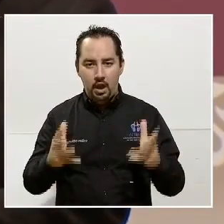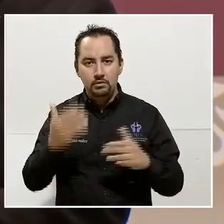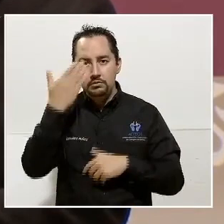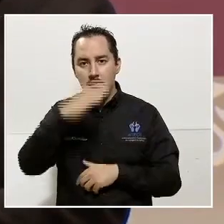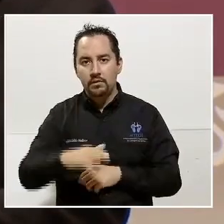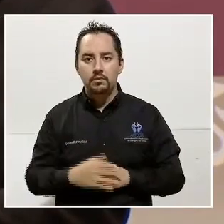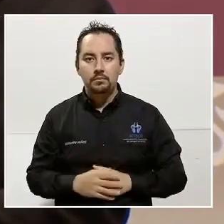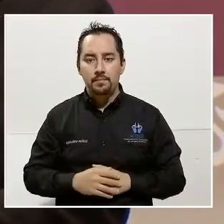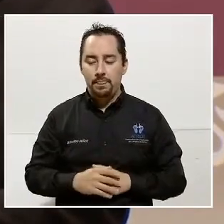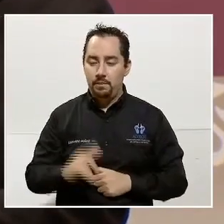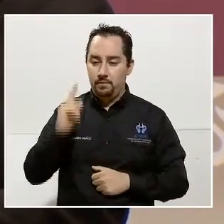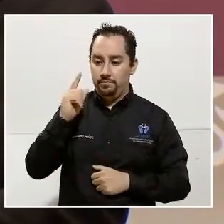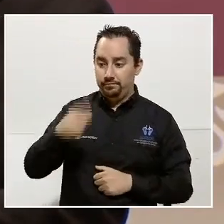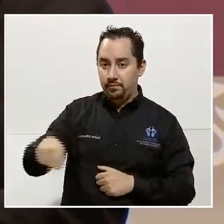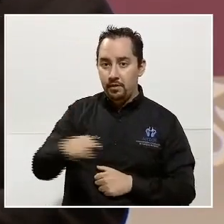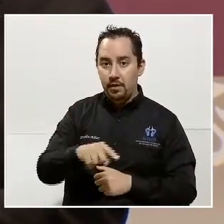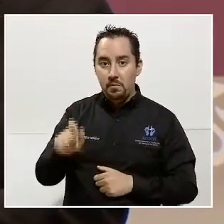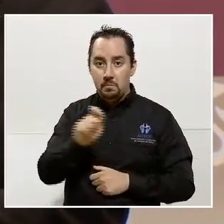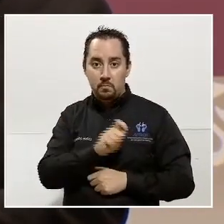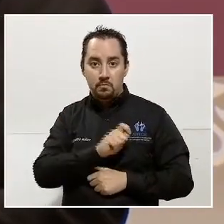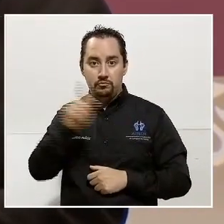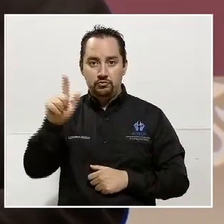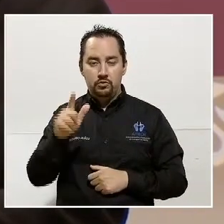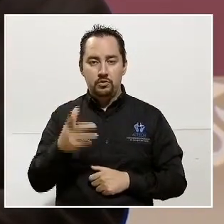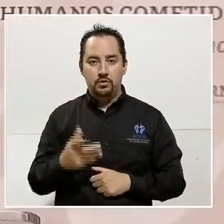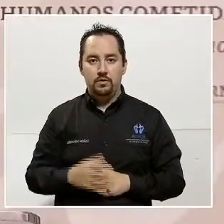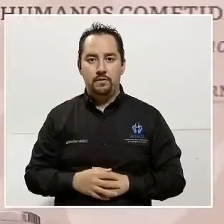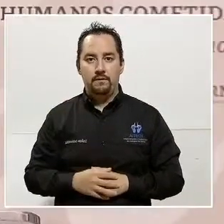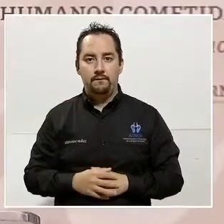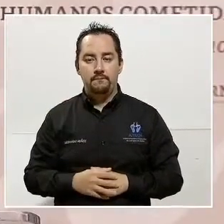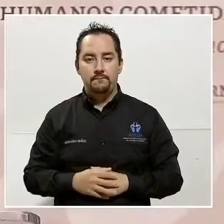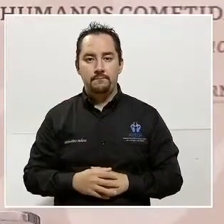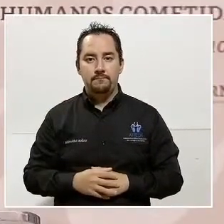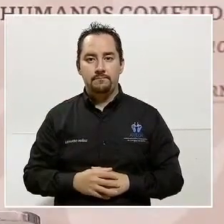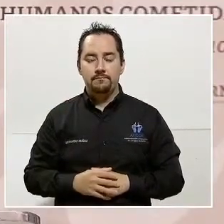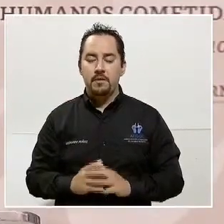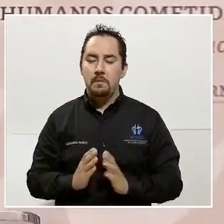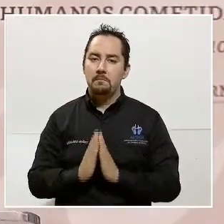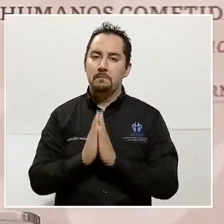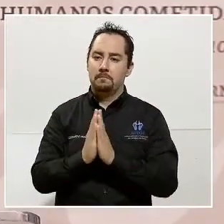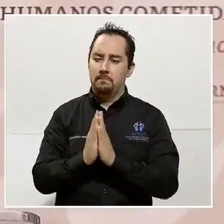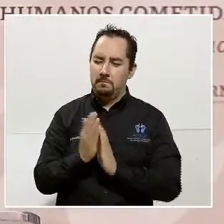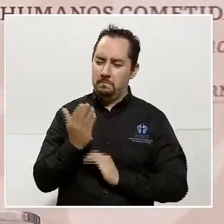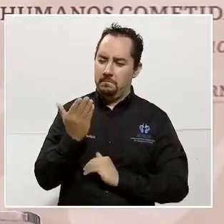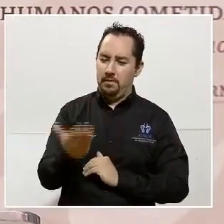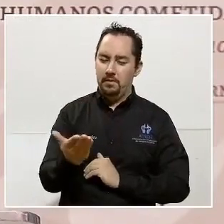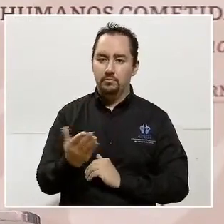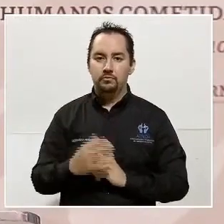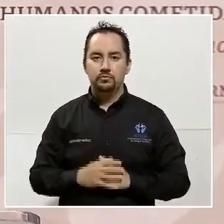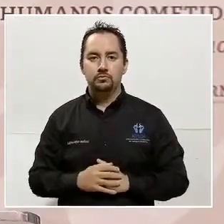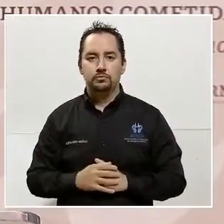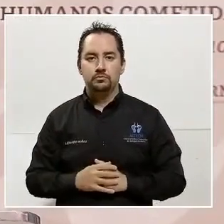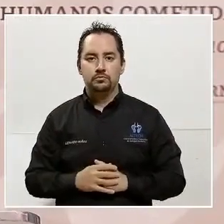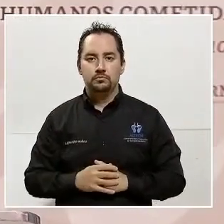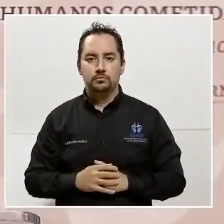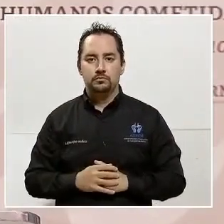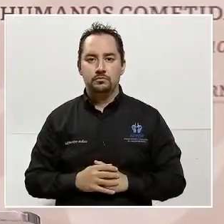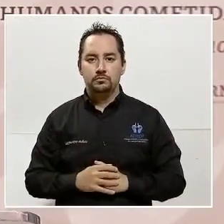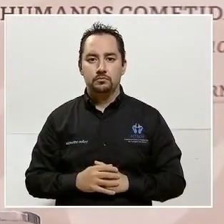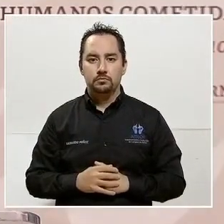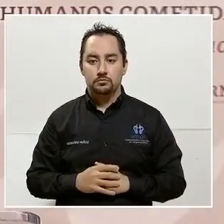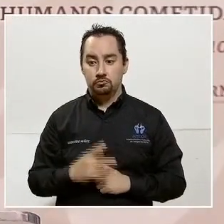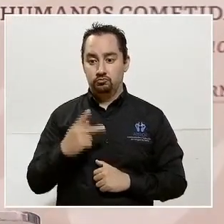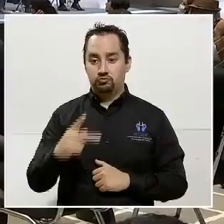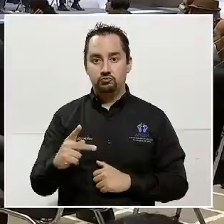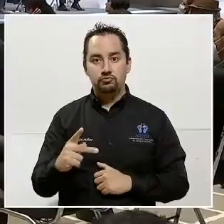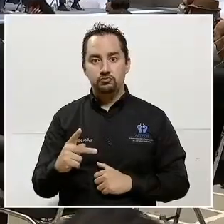al profesionalismo, autonomía e independencia. Solicitamos que el propósito de su